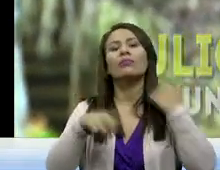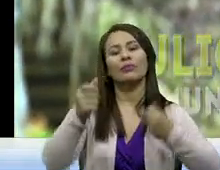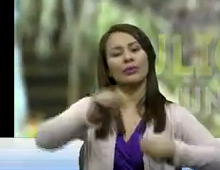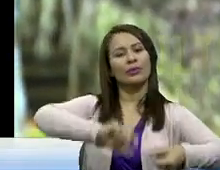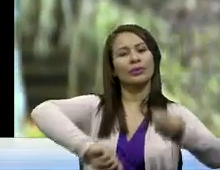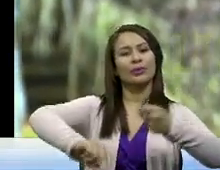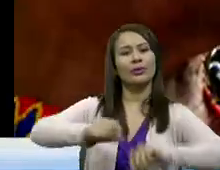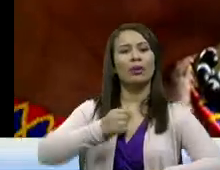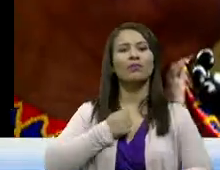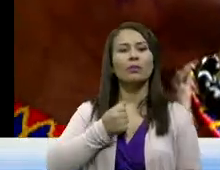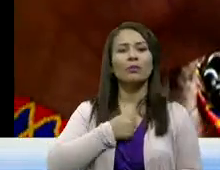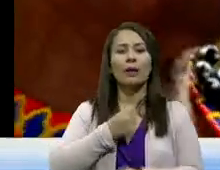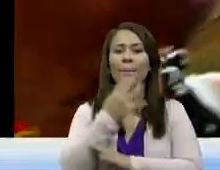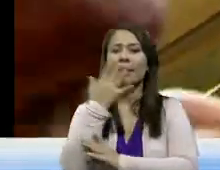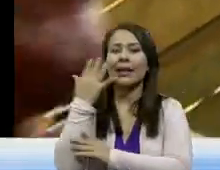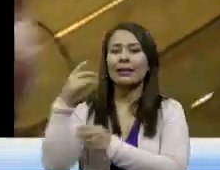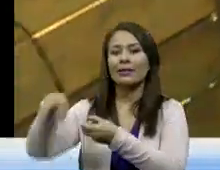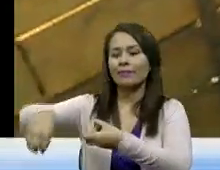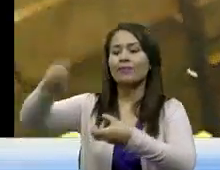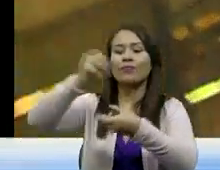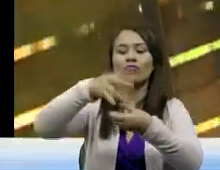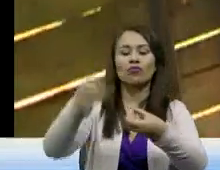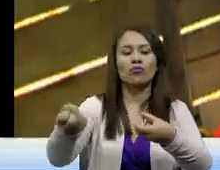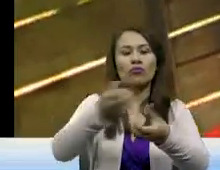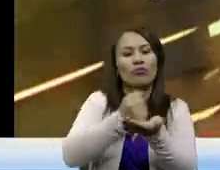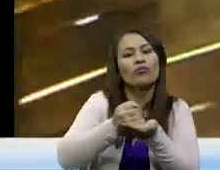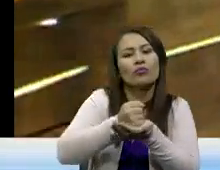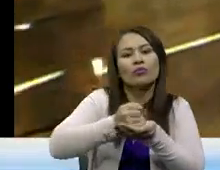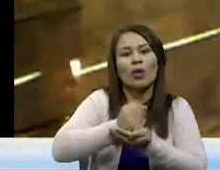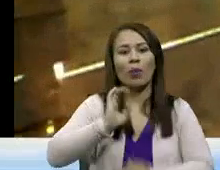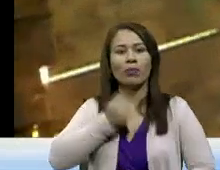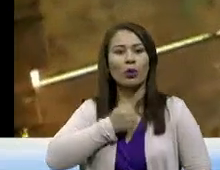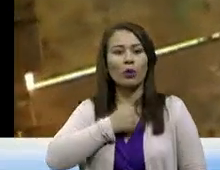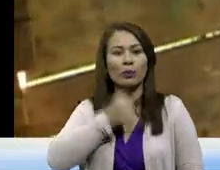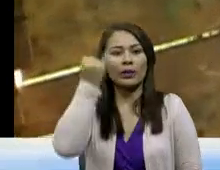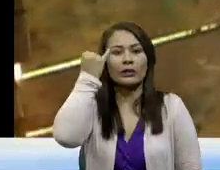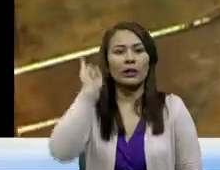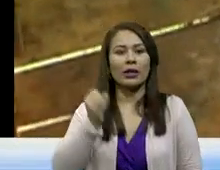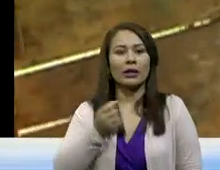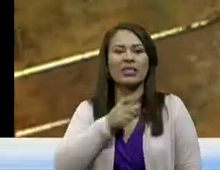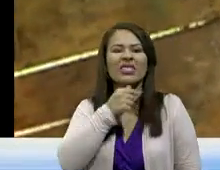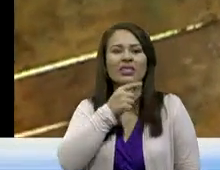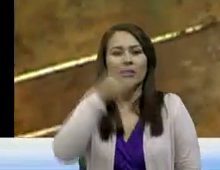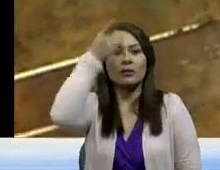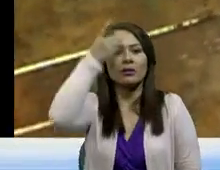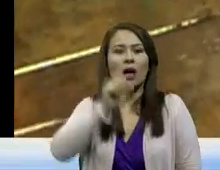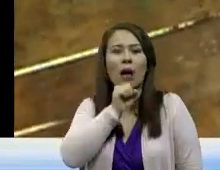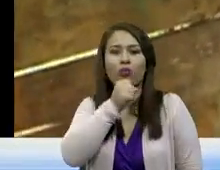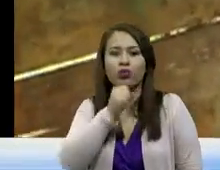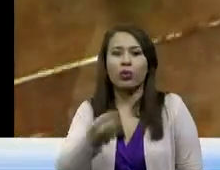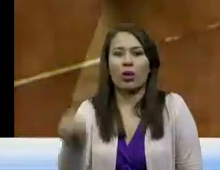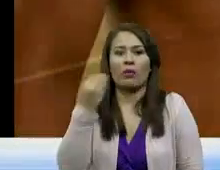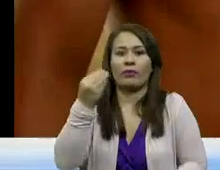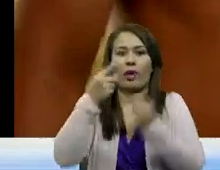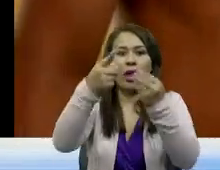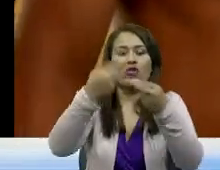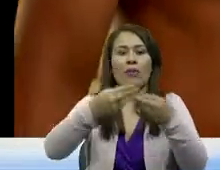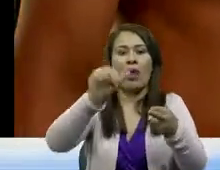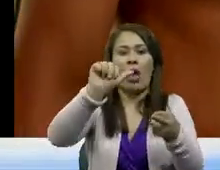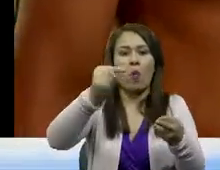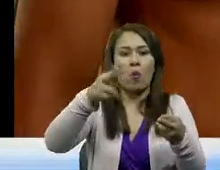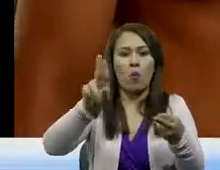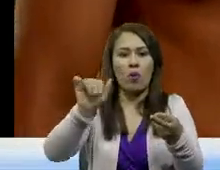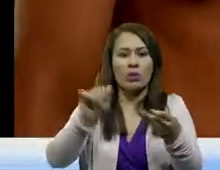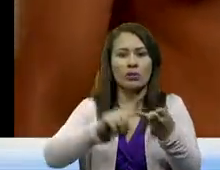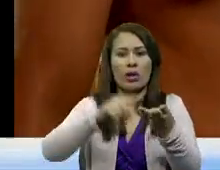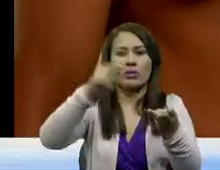pueblo, de nuestros abuelos que utilizaron, especialmente por decir la ayahuasca, el guanto y otras plantas